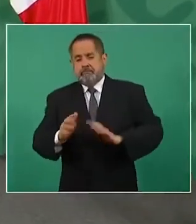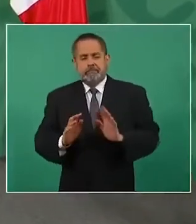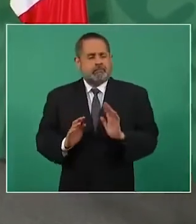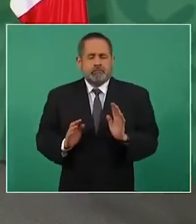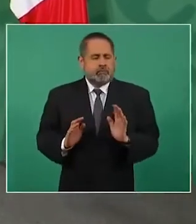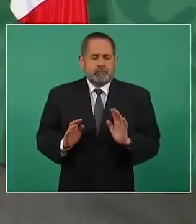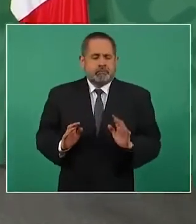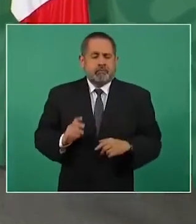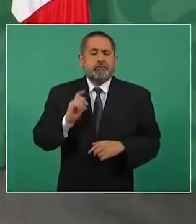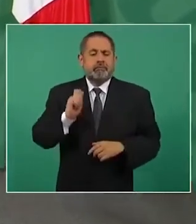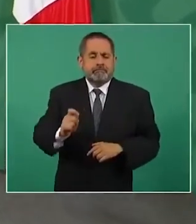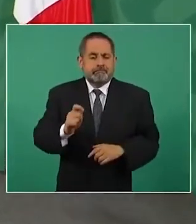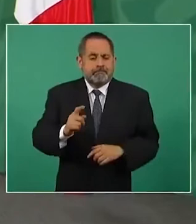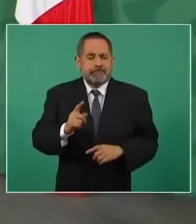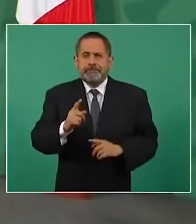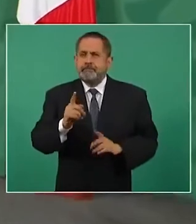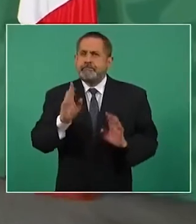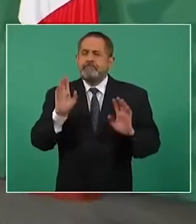Sencillamente